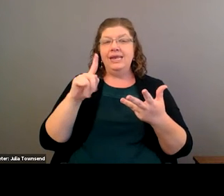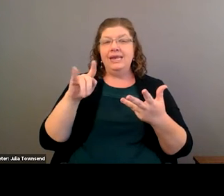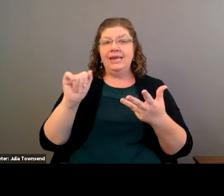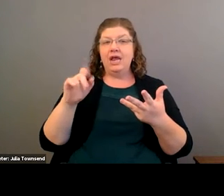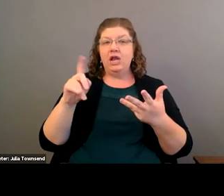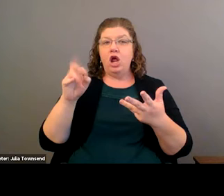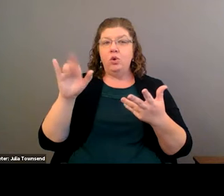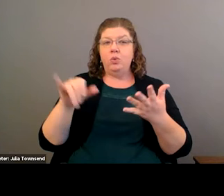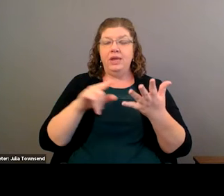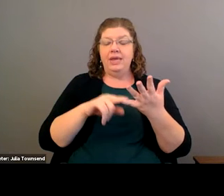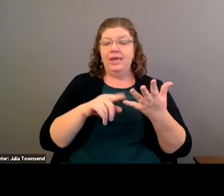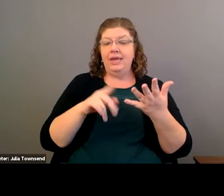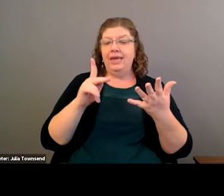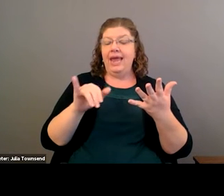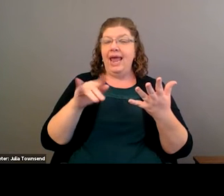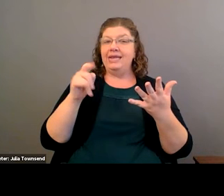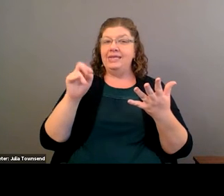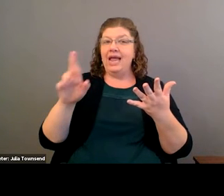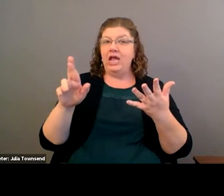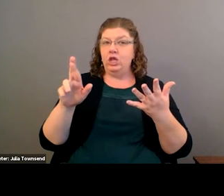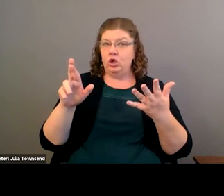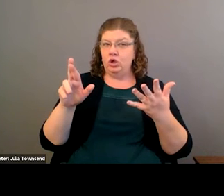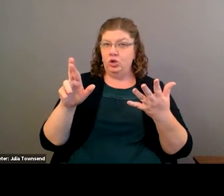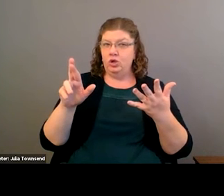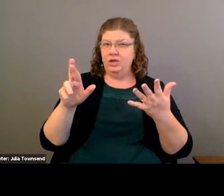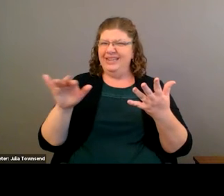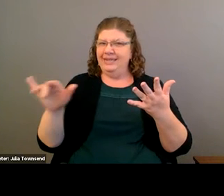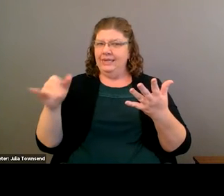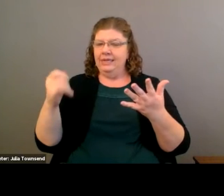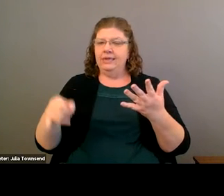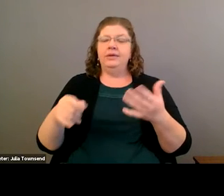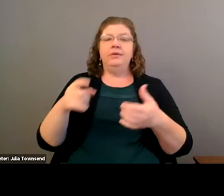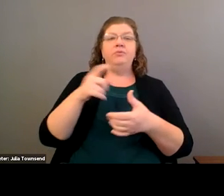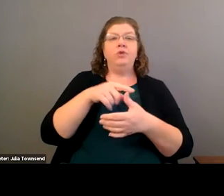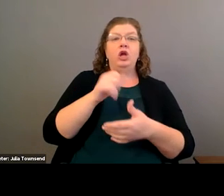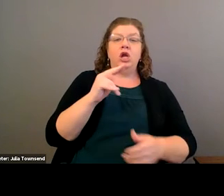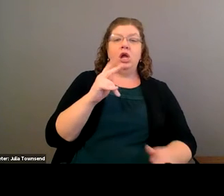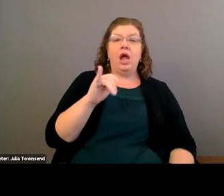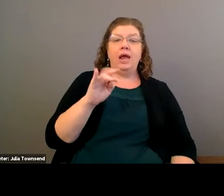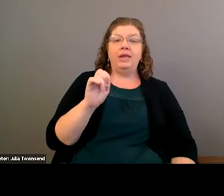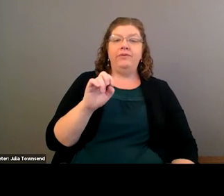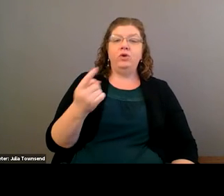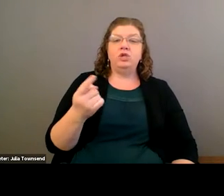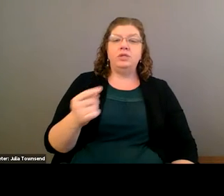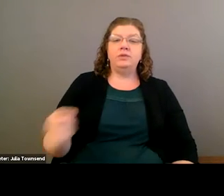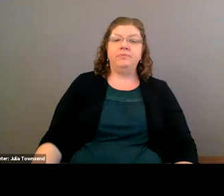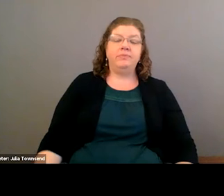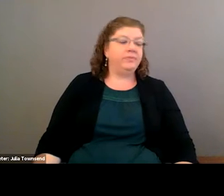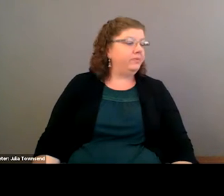Daugherty y Kay Taylor Ning. Voy a comenzar con Connie Alexander.